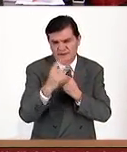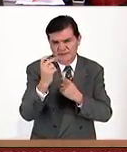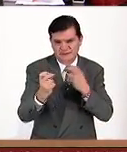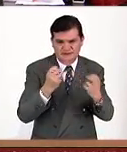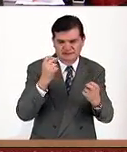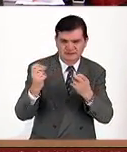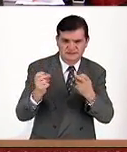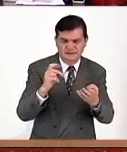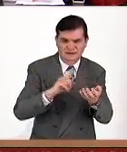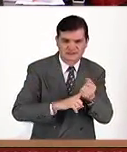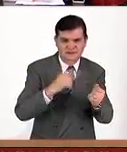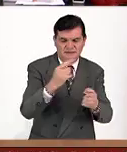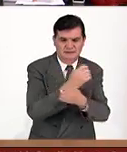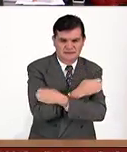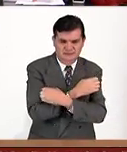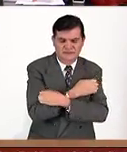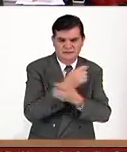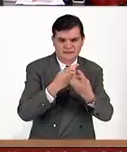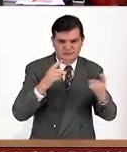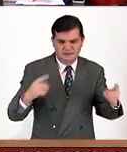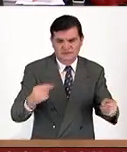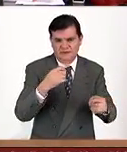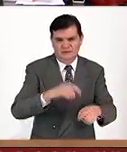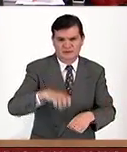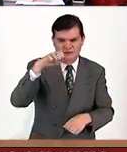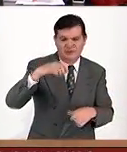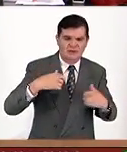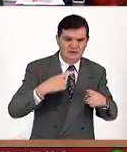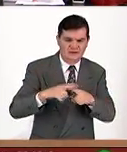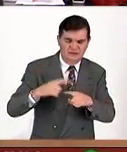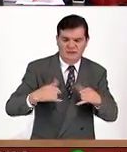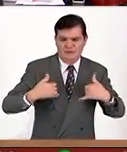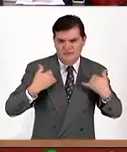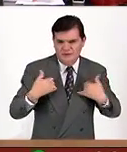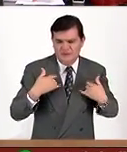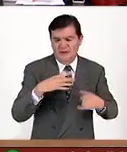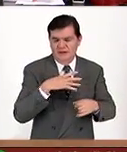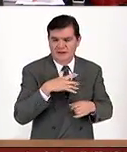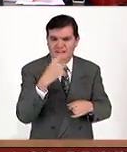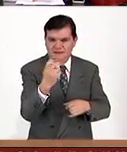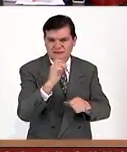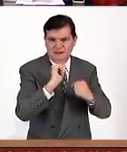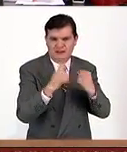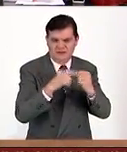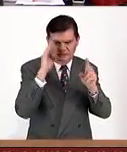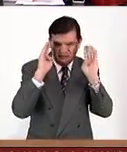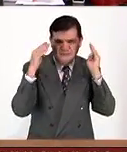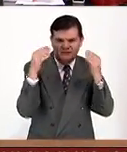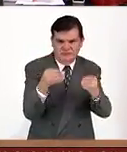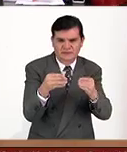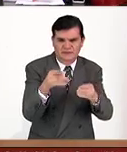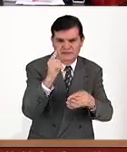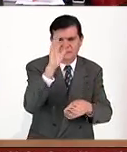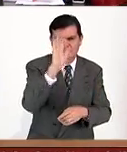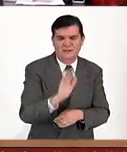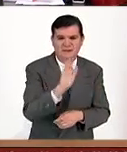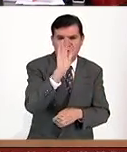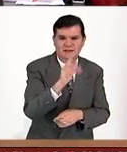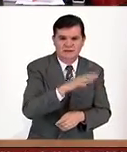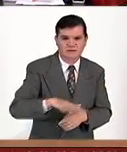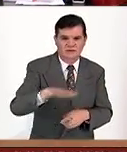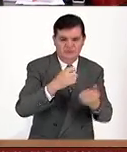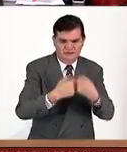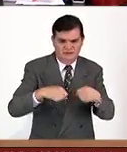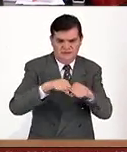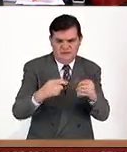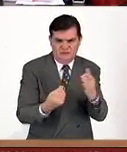que se presentan en cuanto a la educación, al desarrollo de los jóvenes, etcétera, tienen que ver con algo central, que pareciera que las